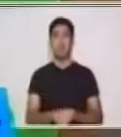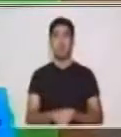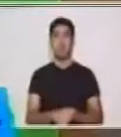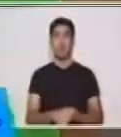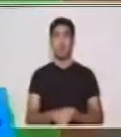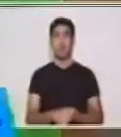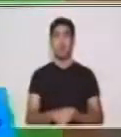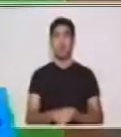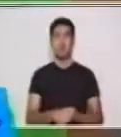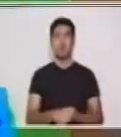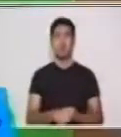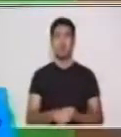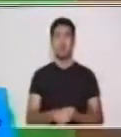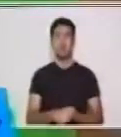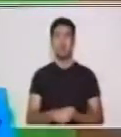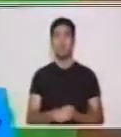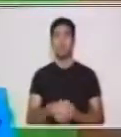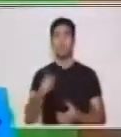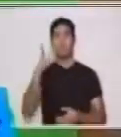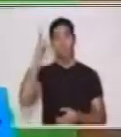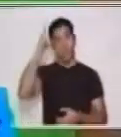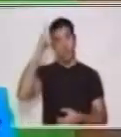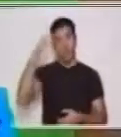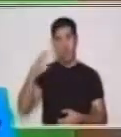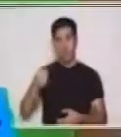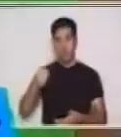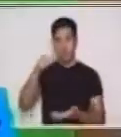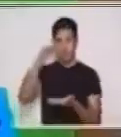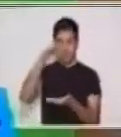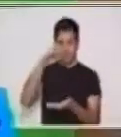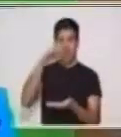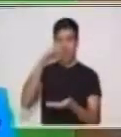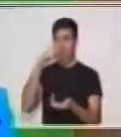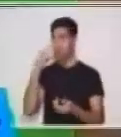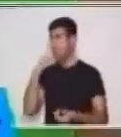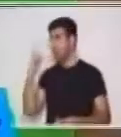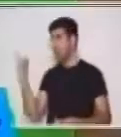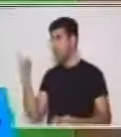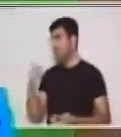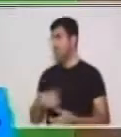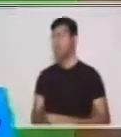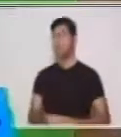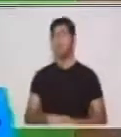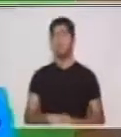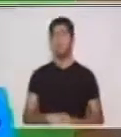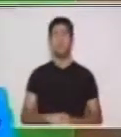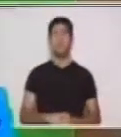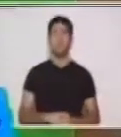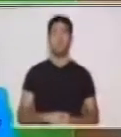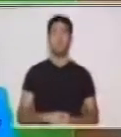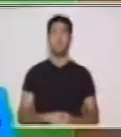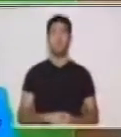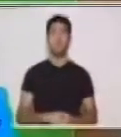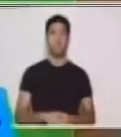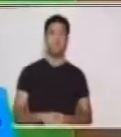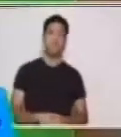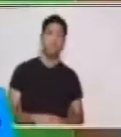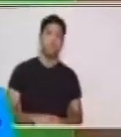los empaques donde viene la leche, si son cajas de cartón, también tienen forma de un prisma